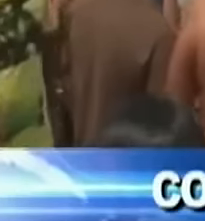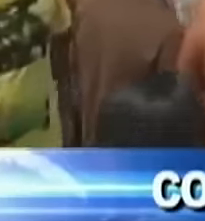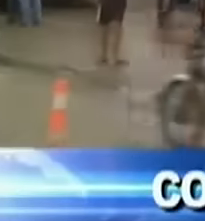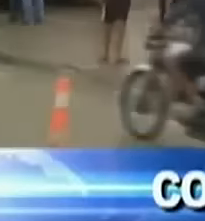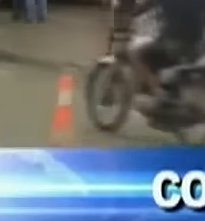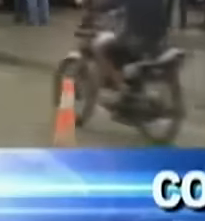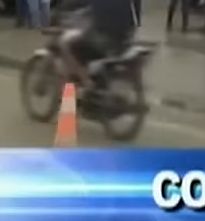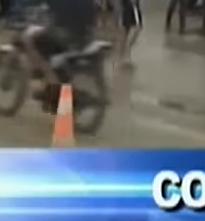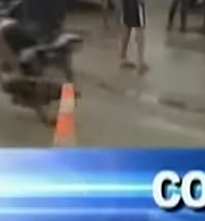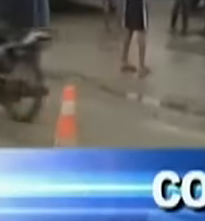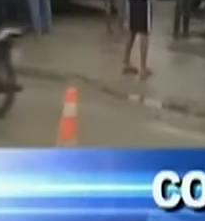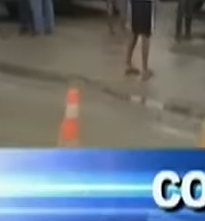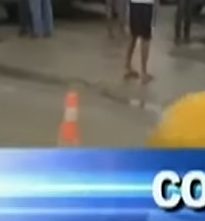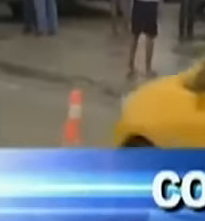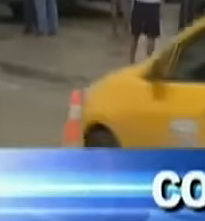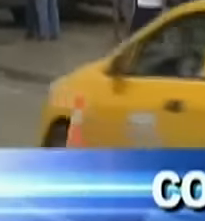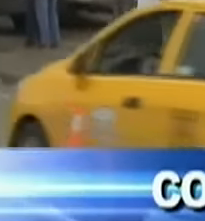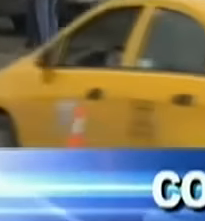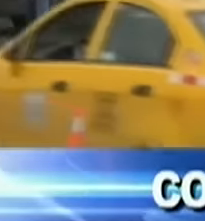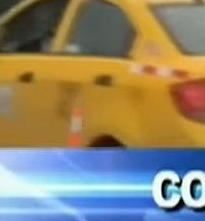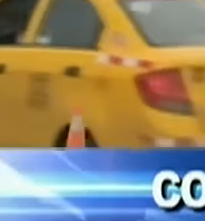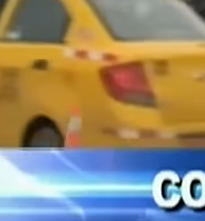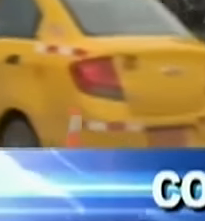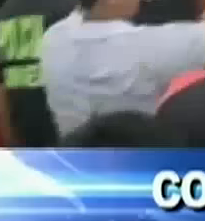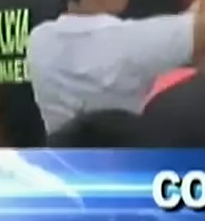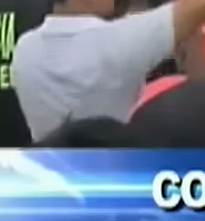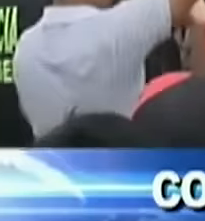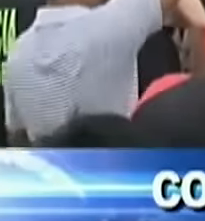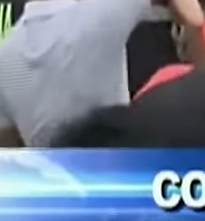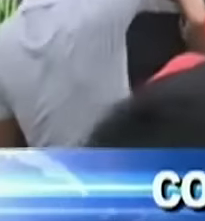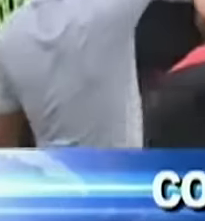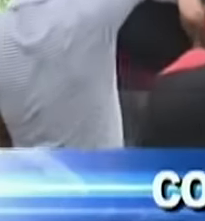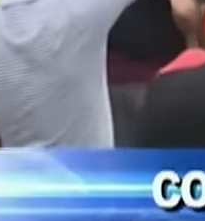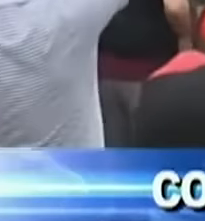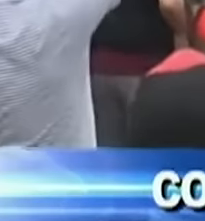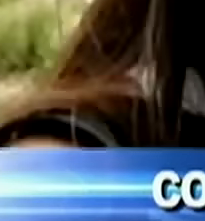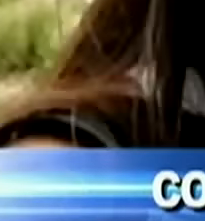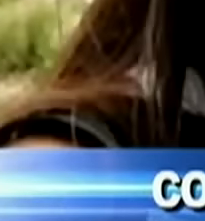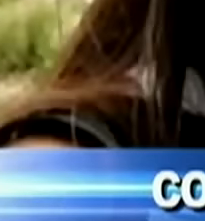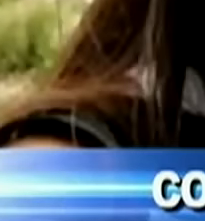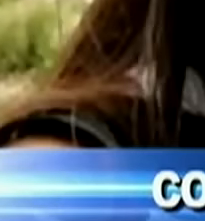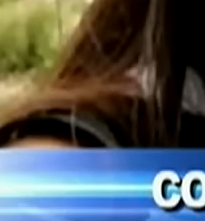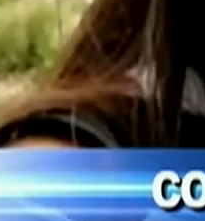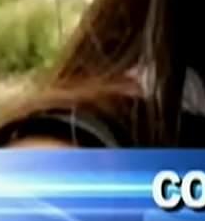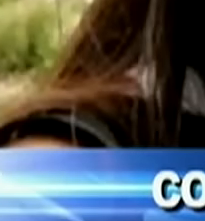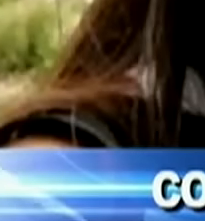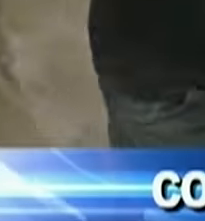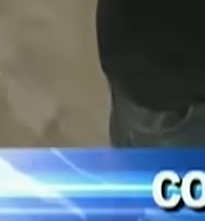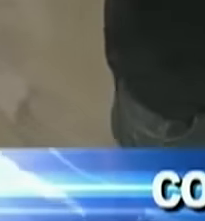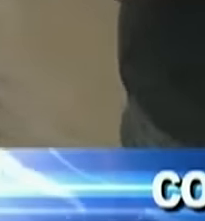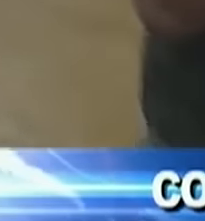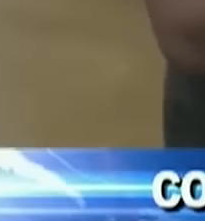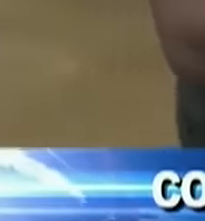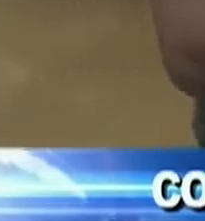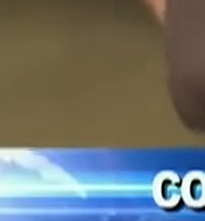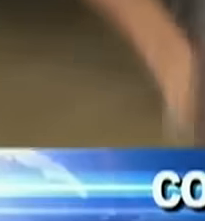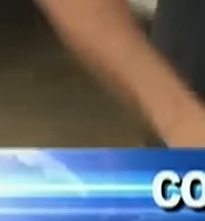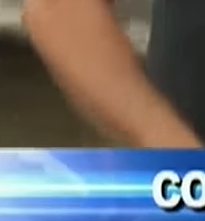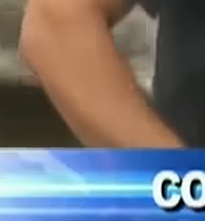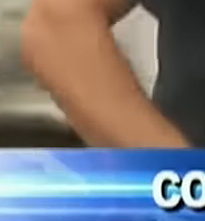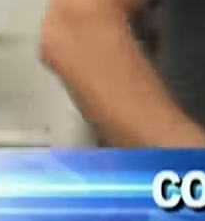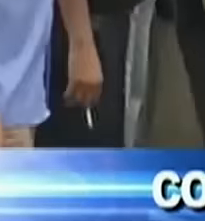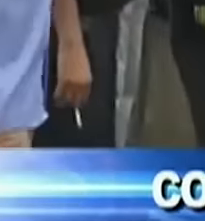Comuneros de Montañita se sienten traicionados. Nunca imaginaron que dos personas a las que le dieron la oportunidad